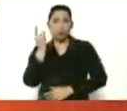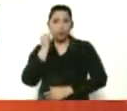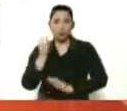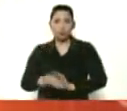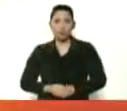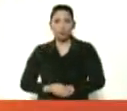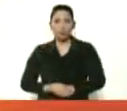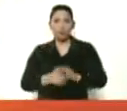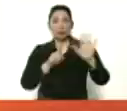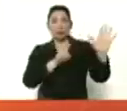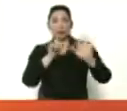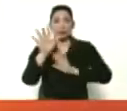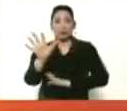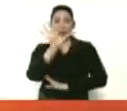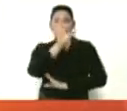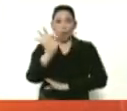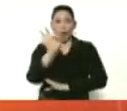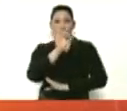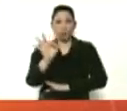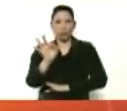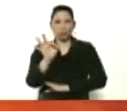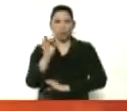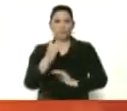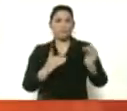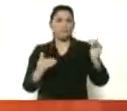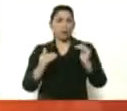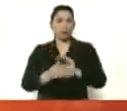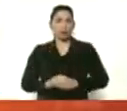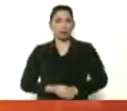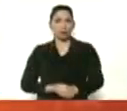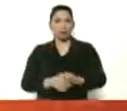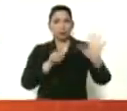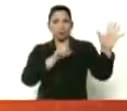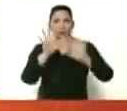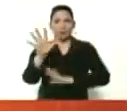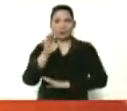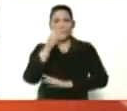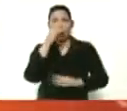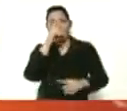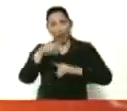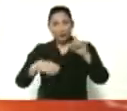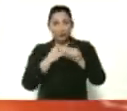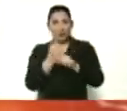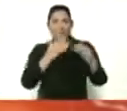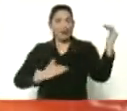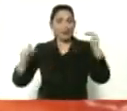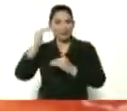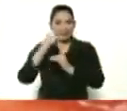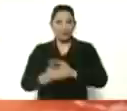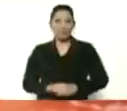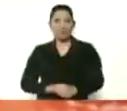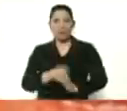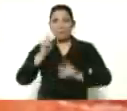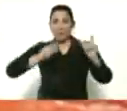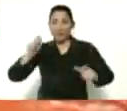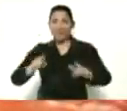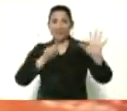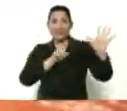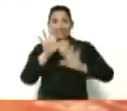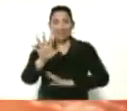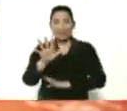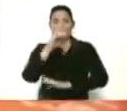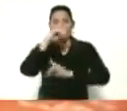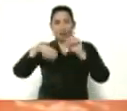de 65 años para arriba. Vamos a respetar esto el lunes. El lunes, las personas de 65